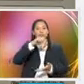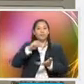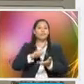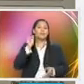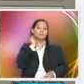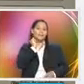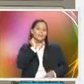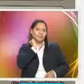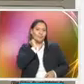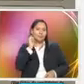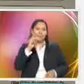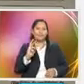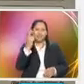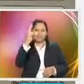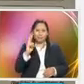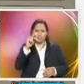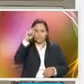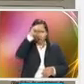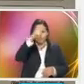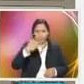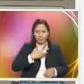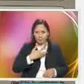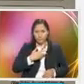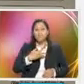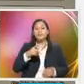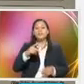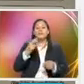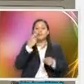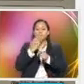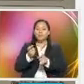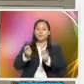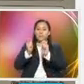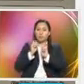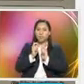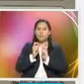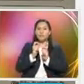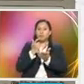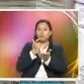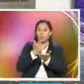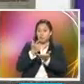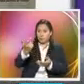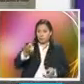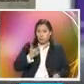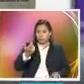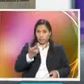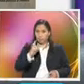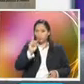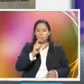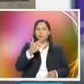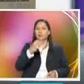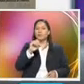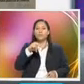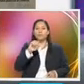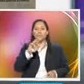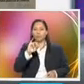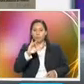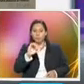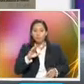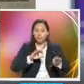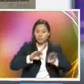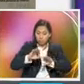Ahí van a estar físicamente. Los cargos que ellos están ocupando son honorarios, es decir, no van a cobrar por ese desempeño. Sí. Van